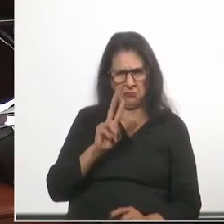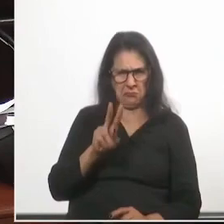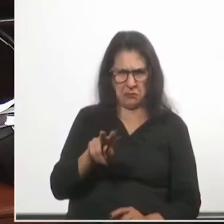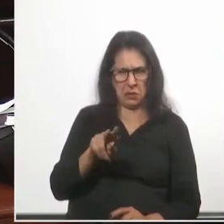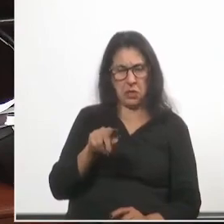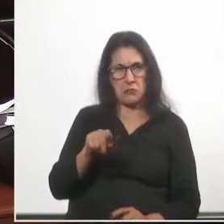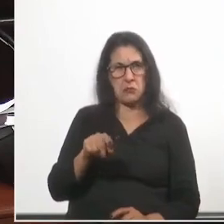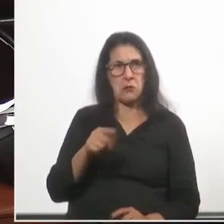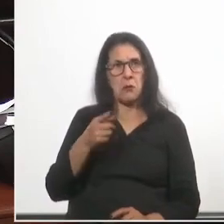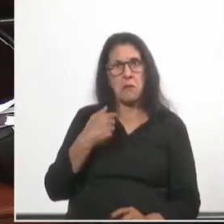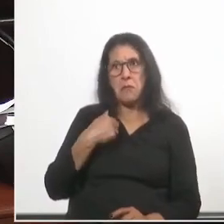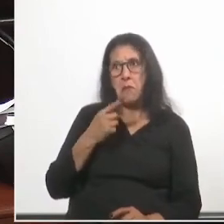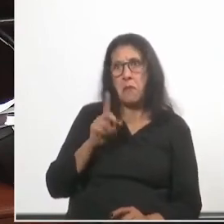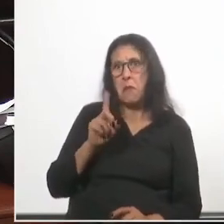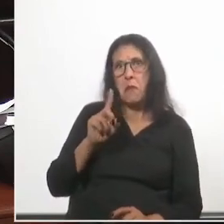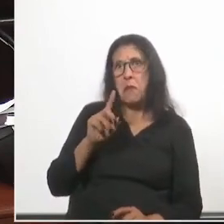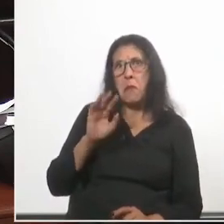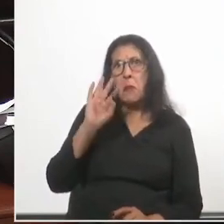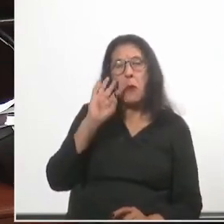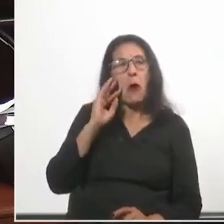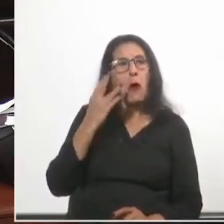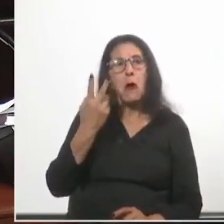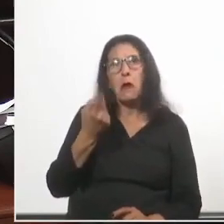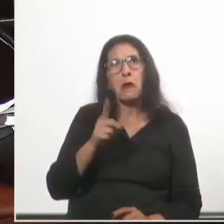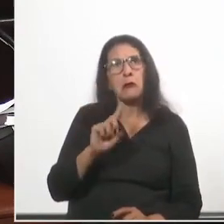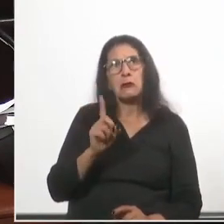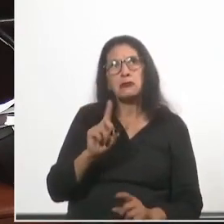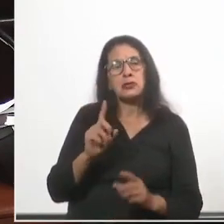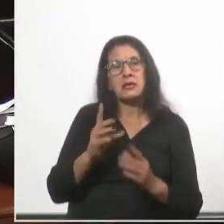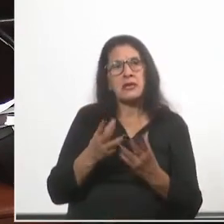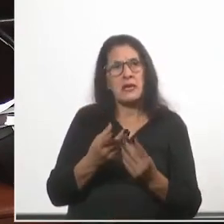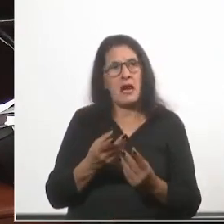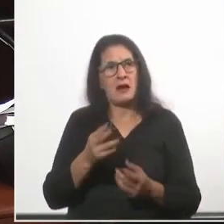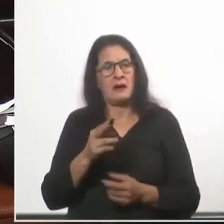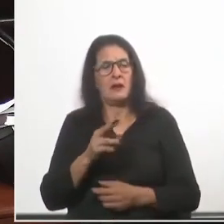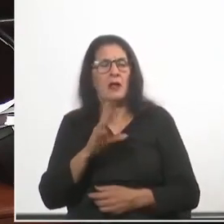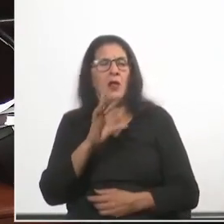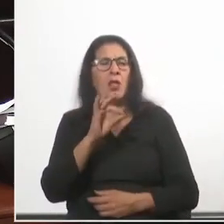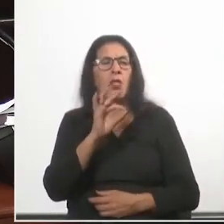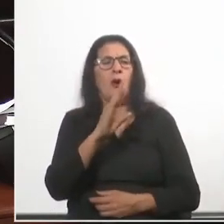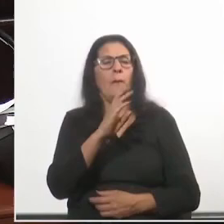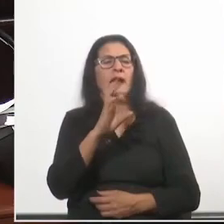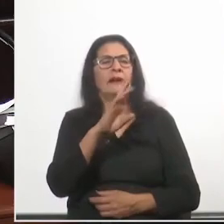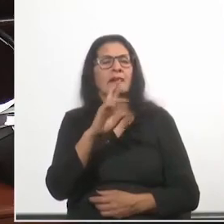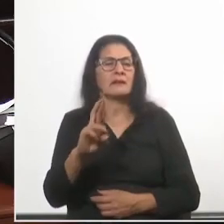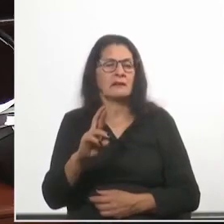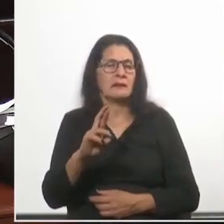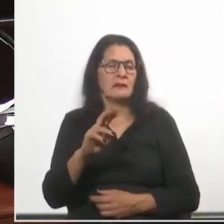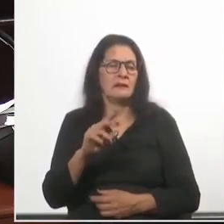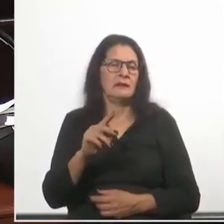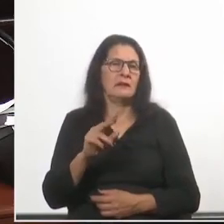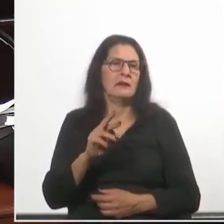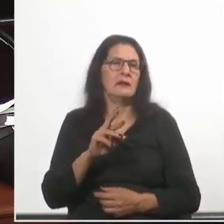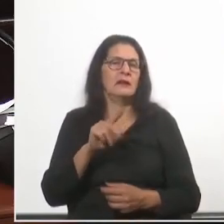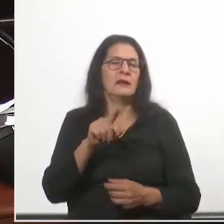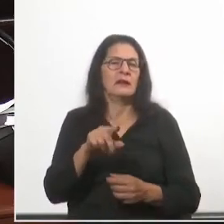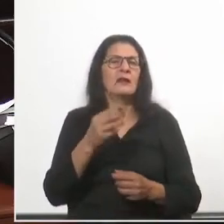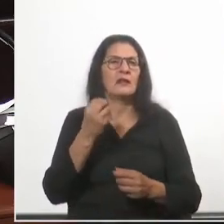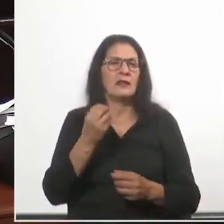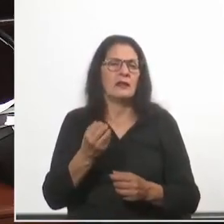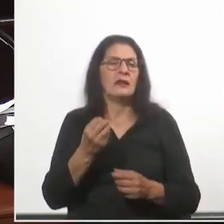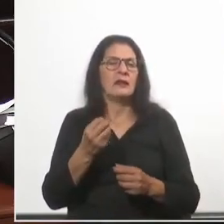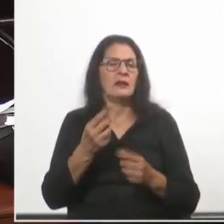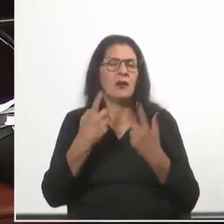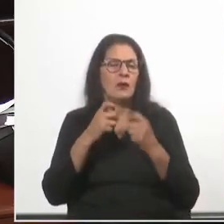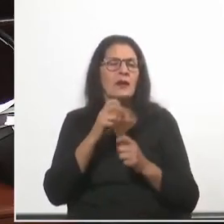que conocía solo a través de alguna referencia, la raza Dorper, una raza de ovinos carnicera,